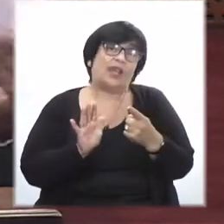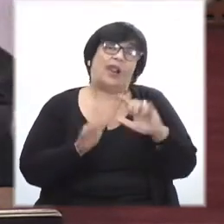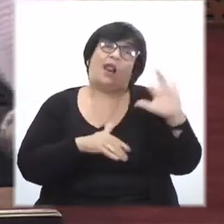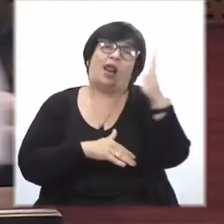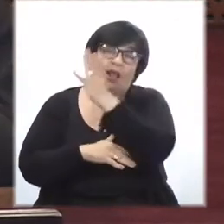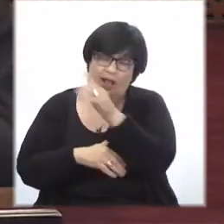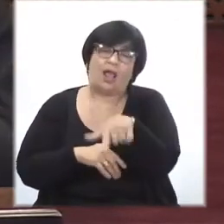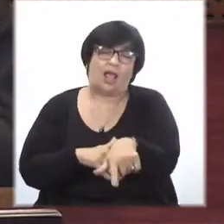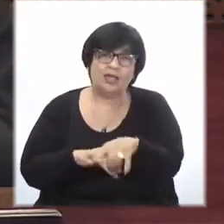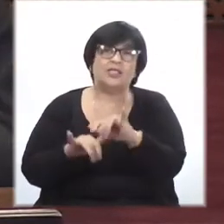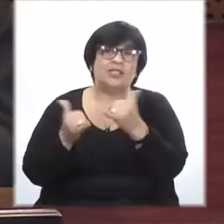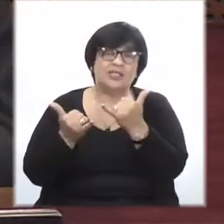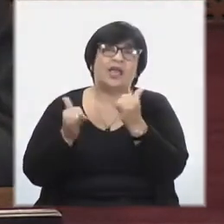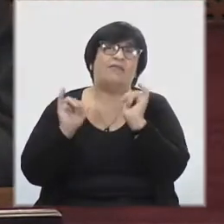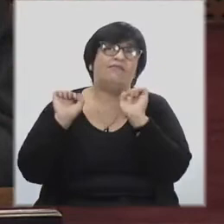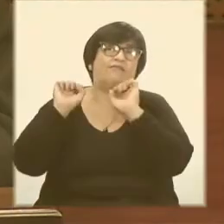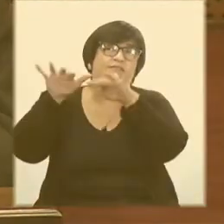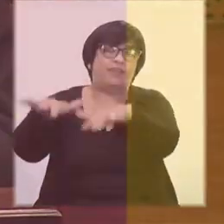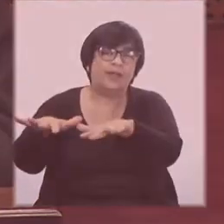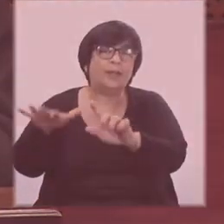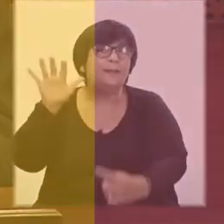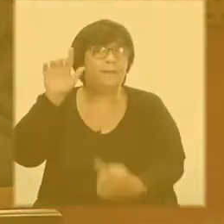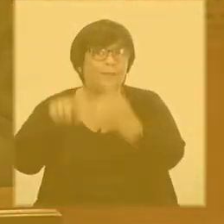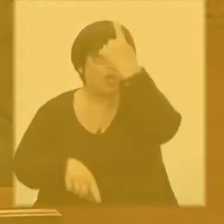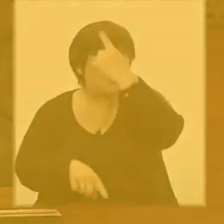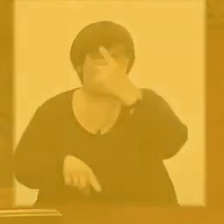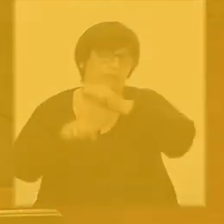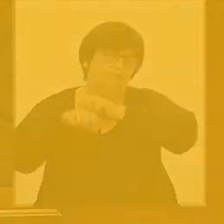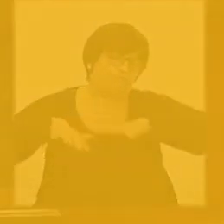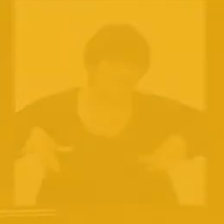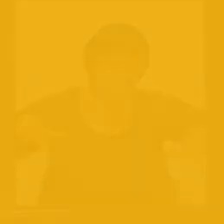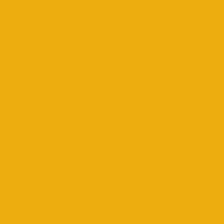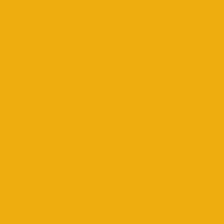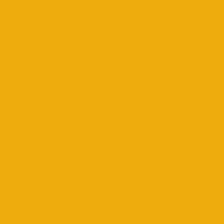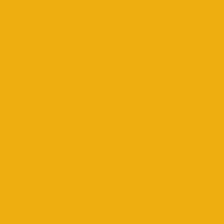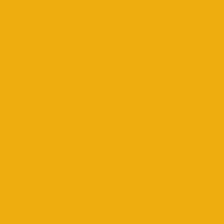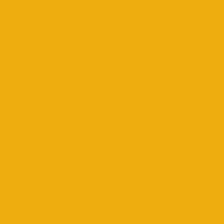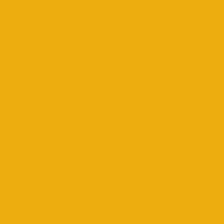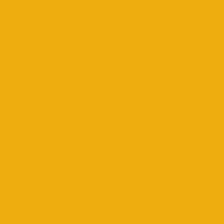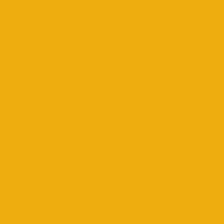obligatoriamente se radique en las tierras declaradas de prioridad forestal, declaradas de acuerdo a las previsiones de la ley de